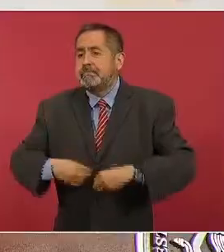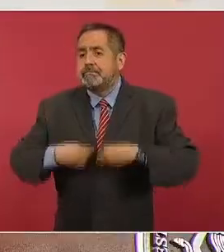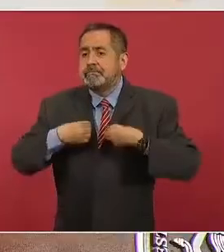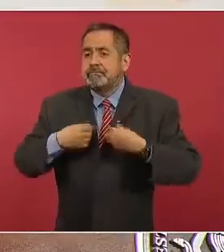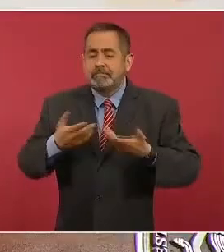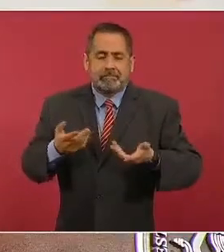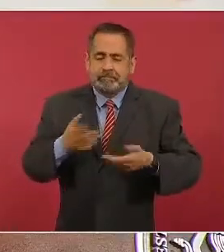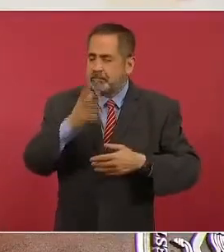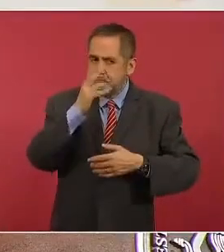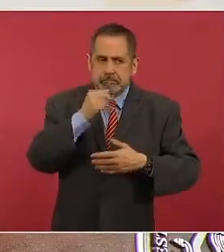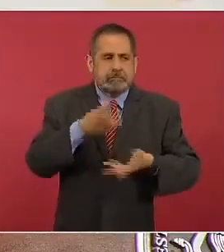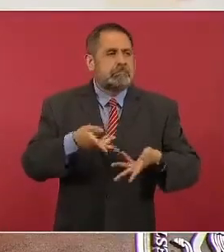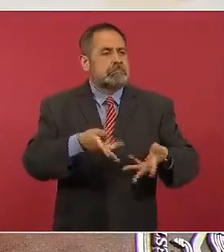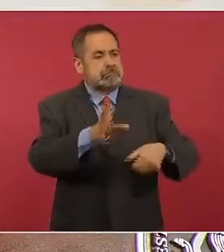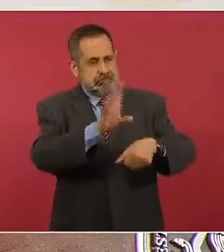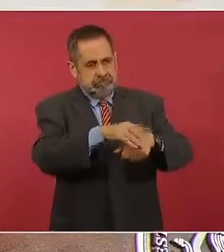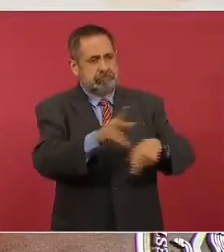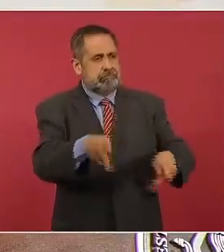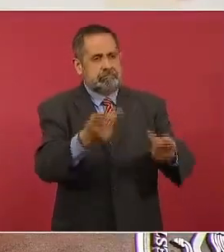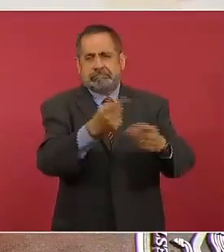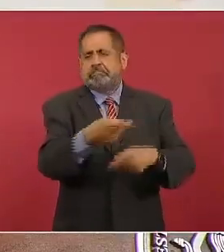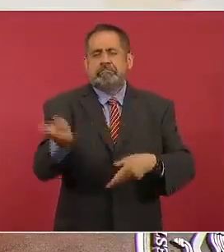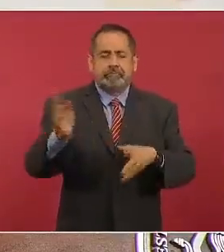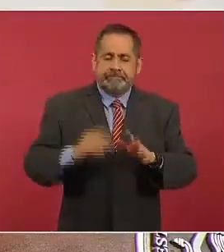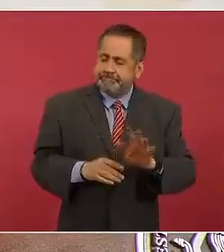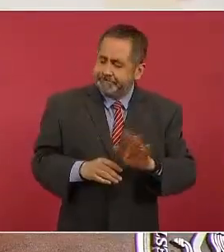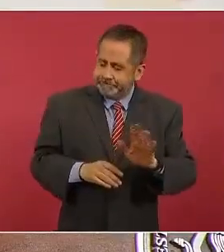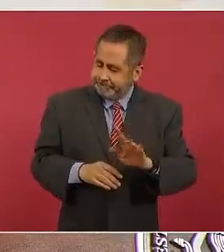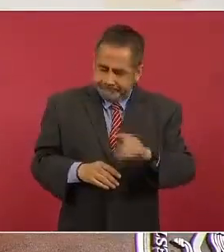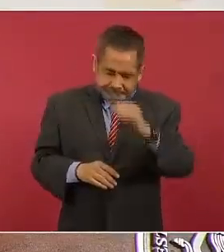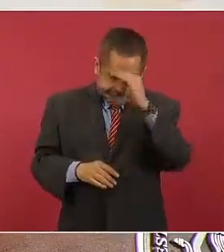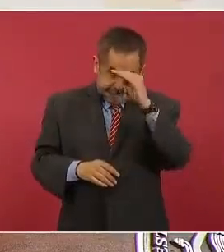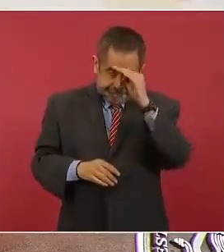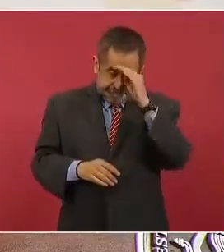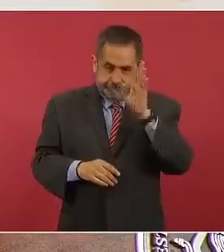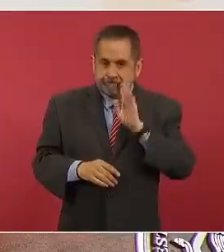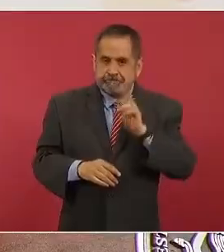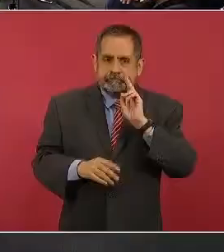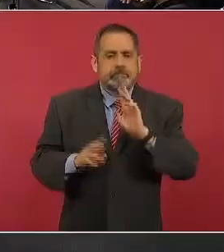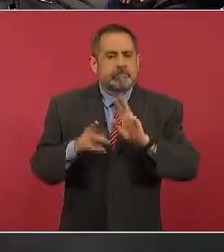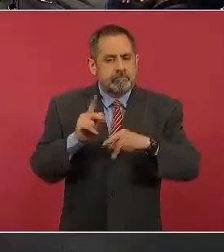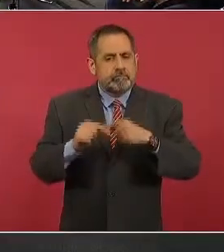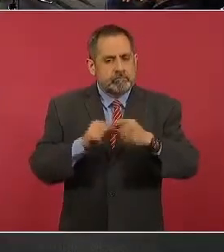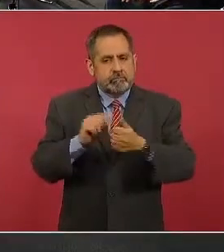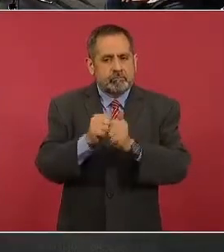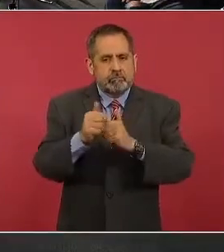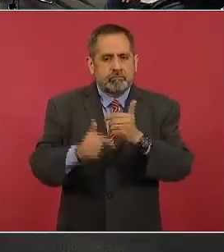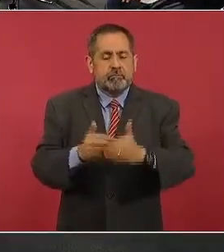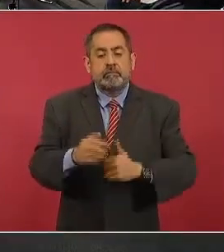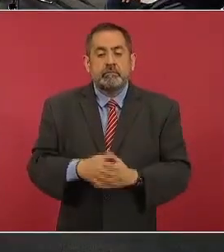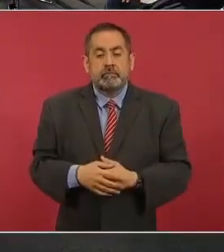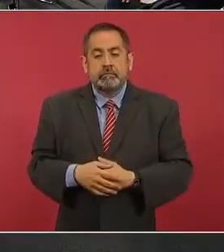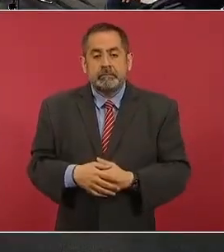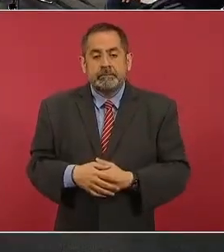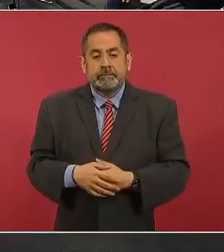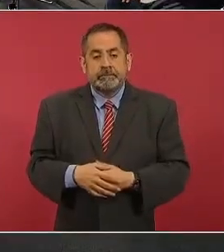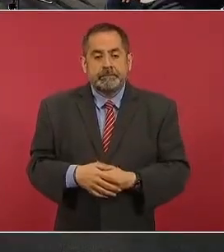Entonces, sí estamos analizando eso, pero vamos poco a poco. Esto sería